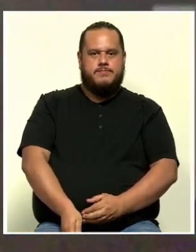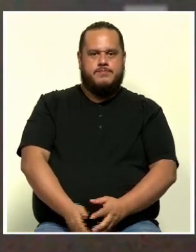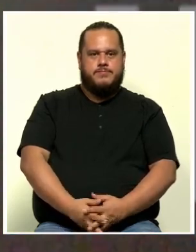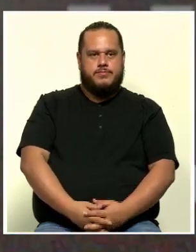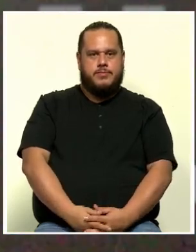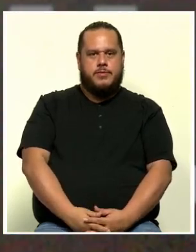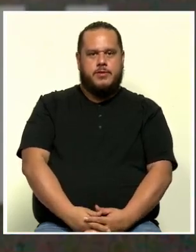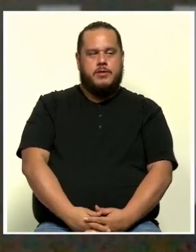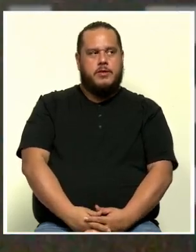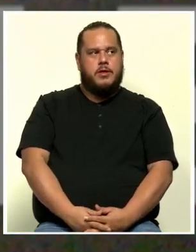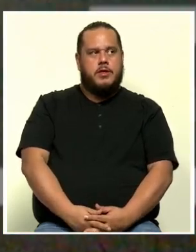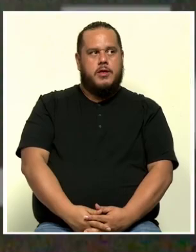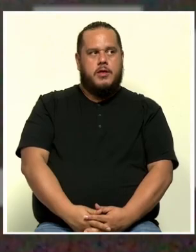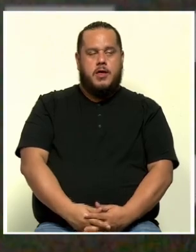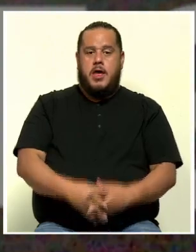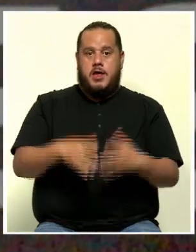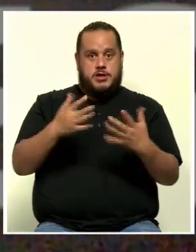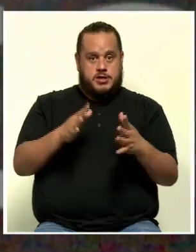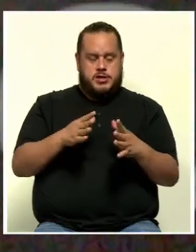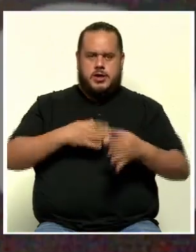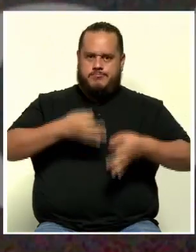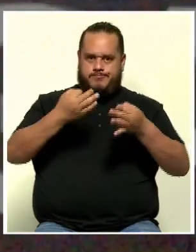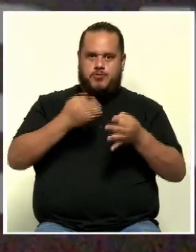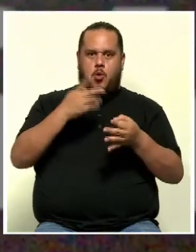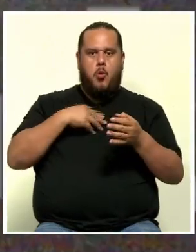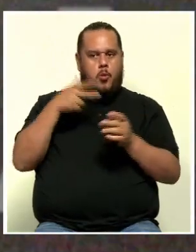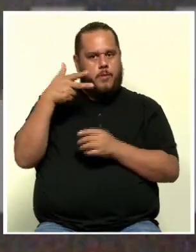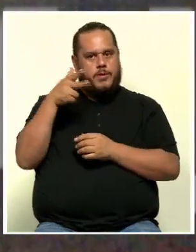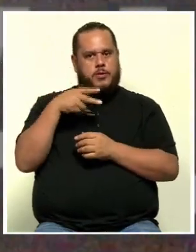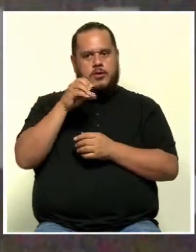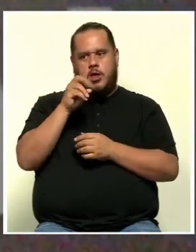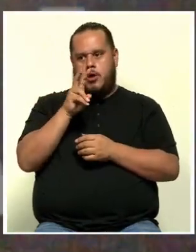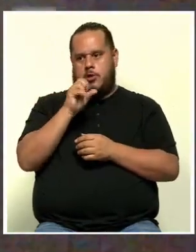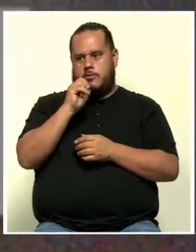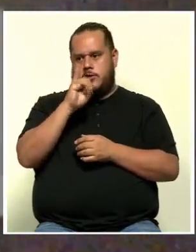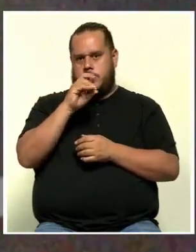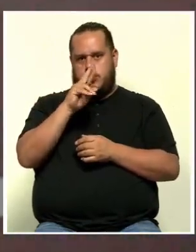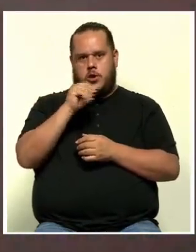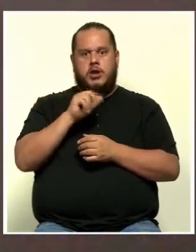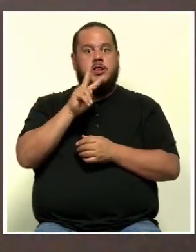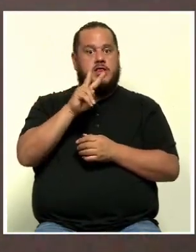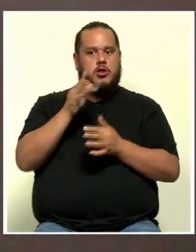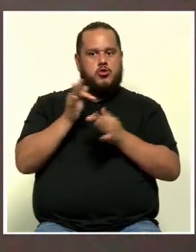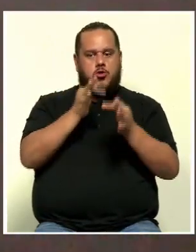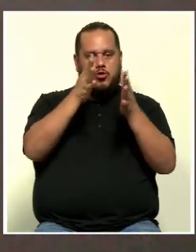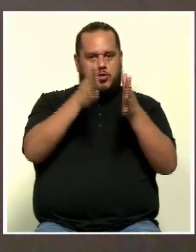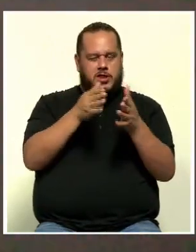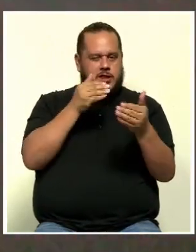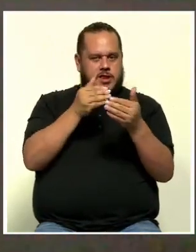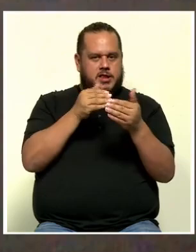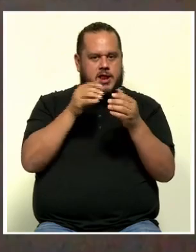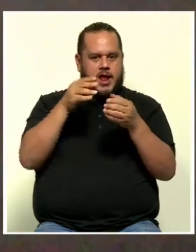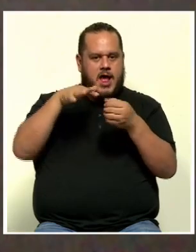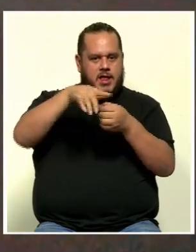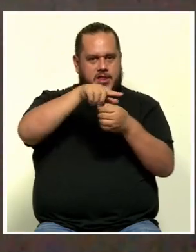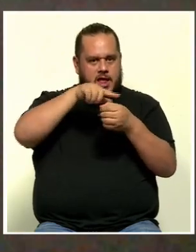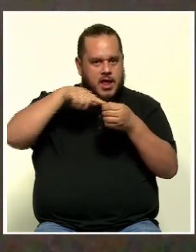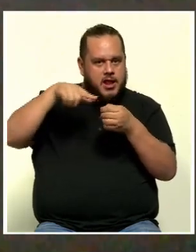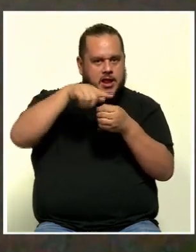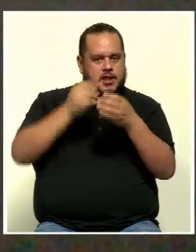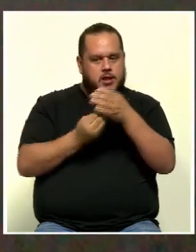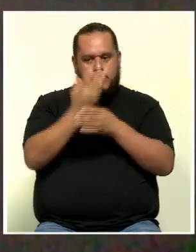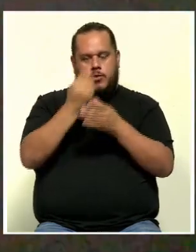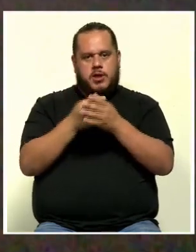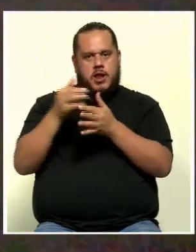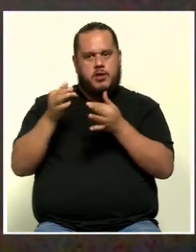Las autoridades confirmaron mediante un video del Opsicori la presencia de 2 turistas cerca del cráter del volcán Turrialba, horas antes de